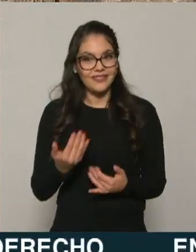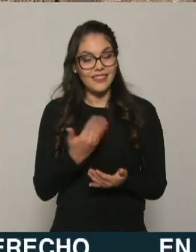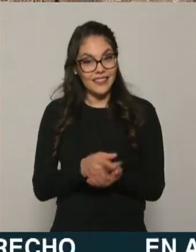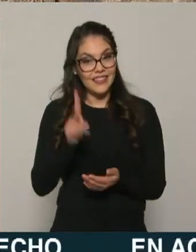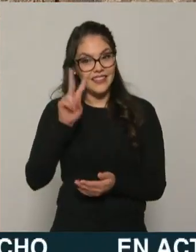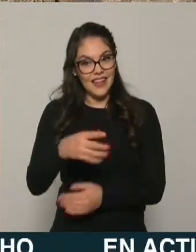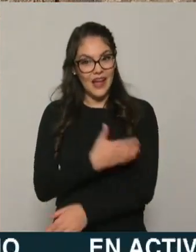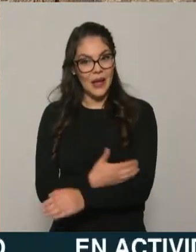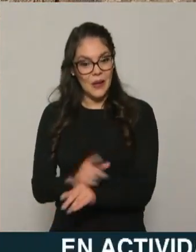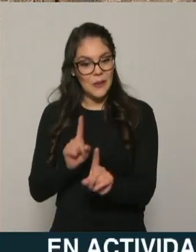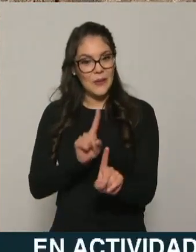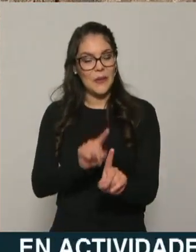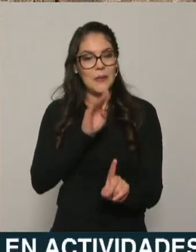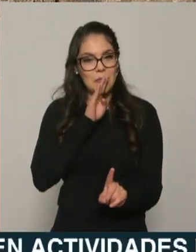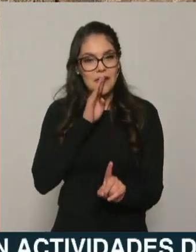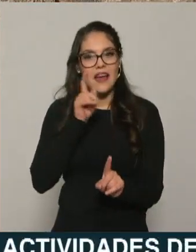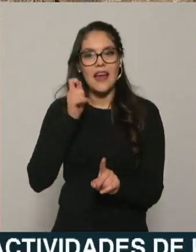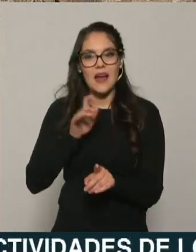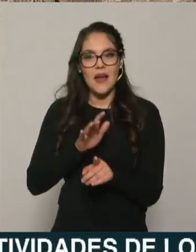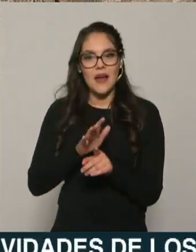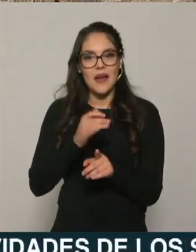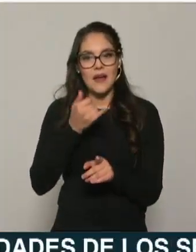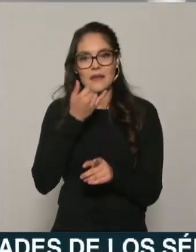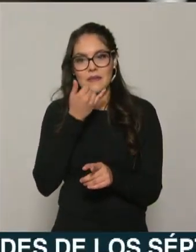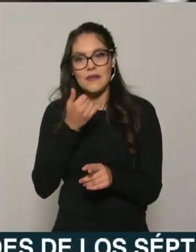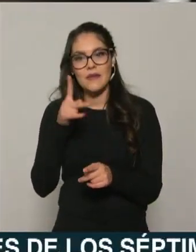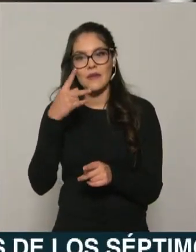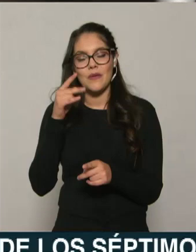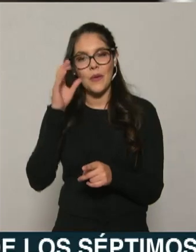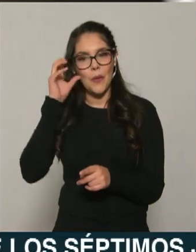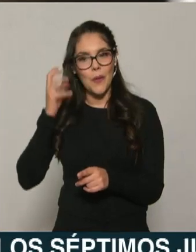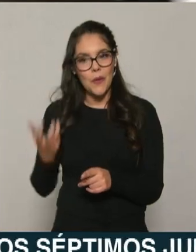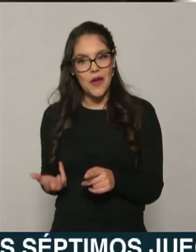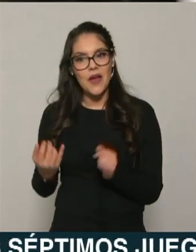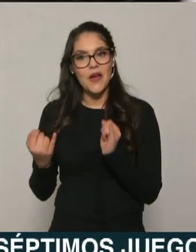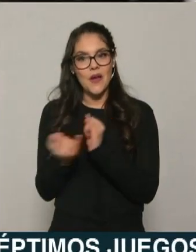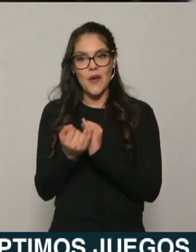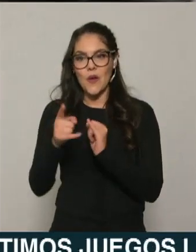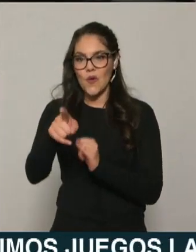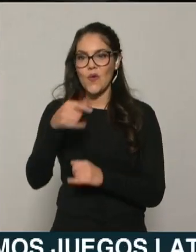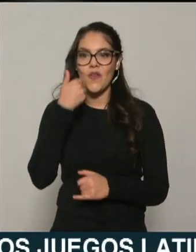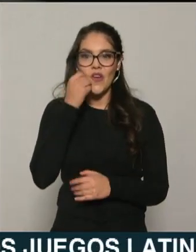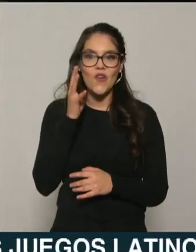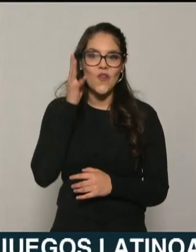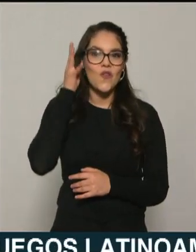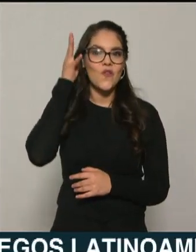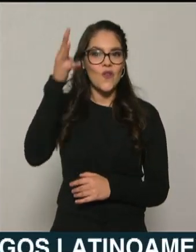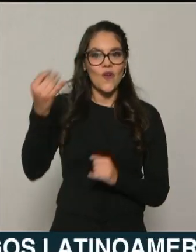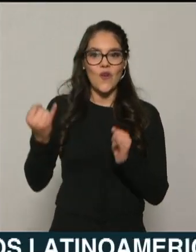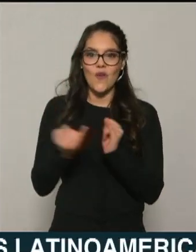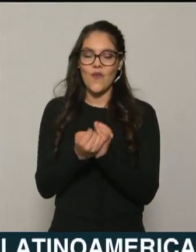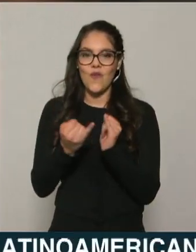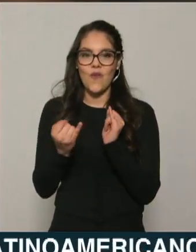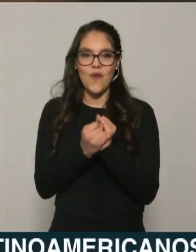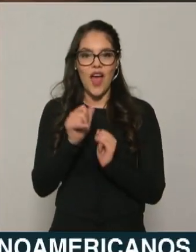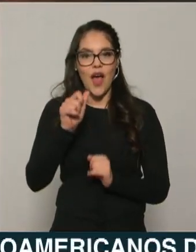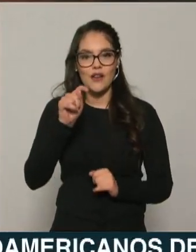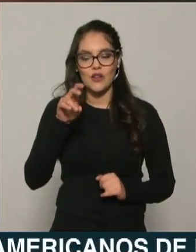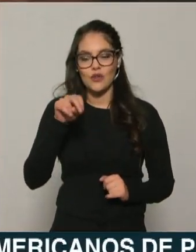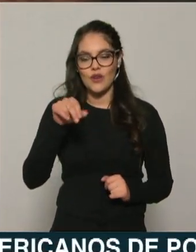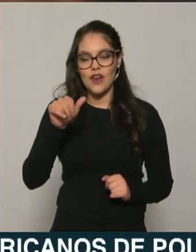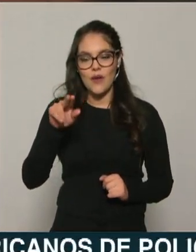bien acompañada. Preséntanos a tu muñeca, a tu Barbie, que también es una astronauta como tú algún día quisiera hacerlo. Cuéntanos de ese